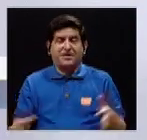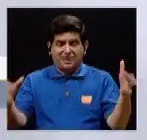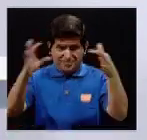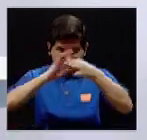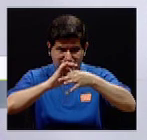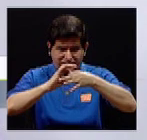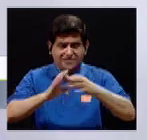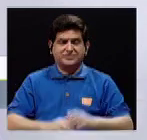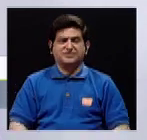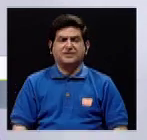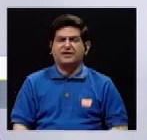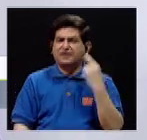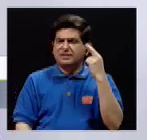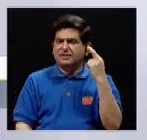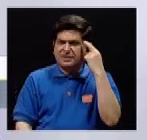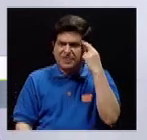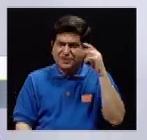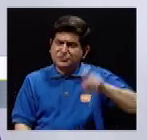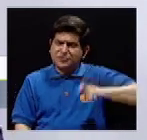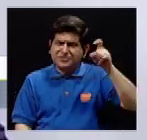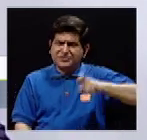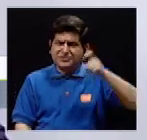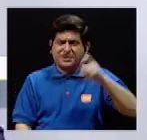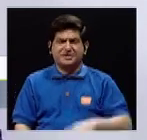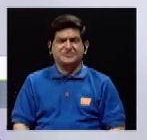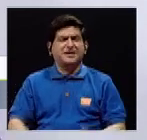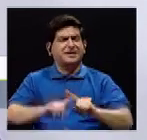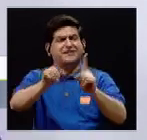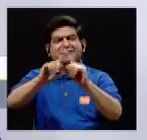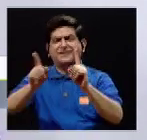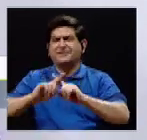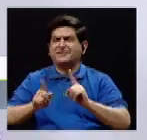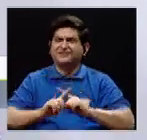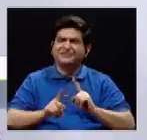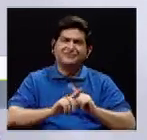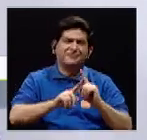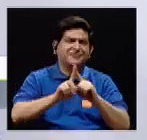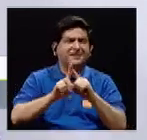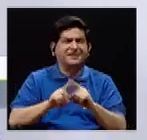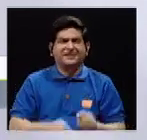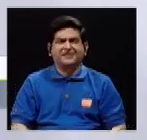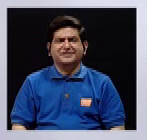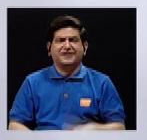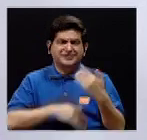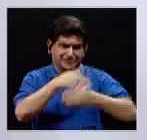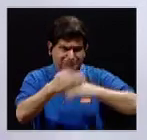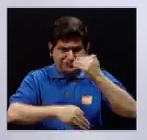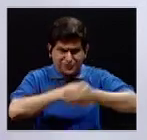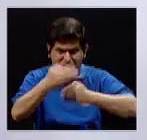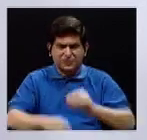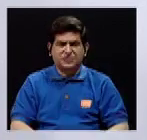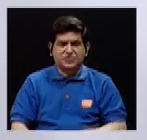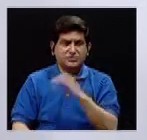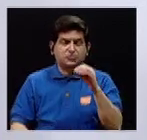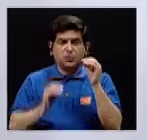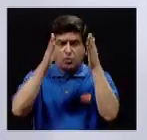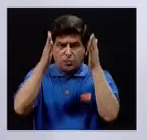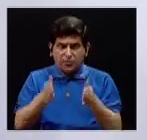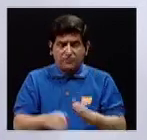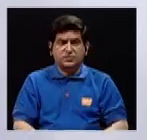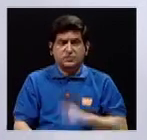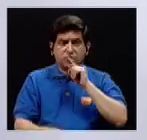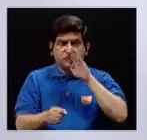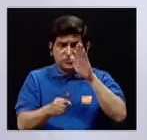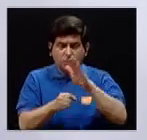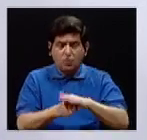Al respecto porque lo que hay que hacer es dar una serie de de de procesos o someter a los profesores